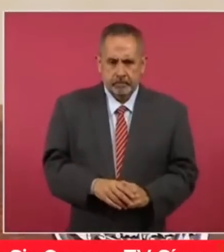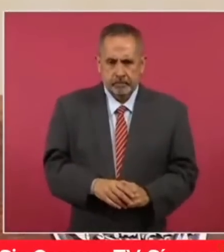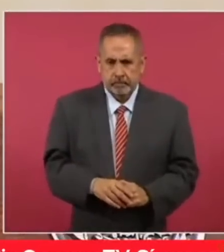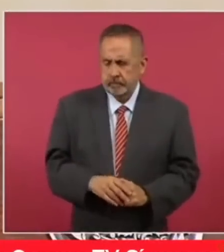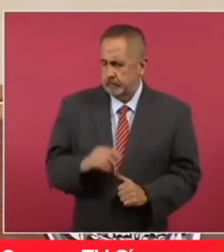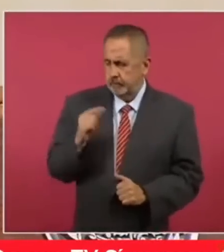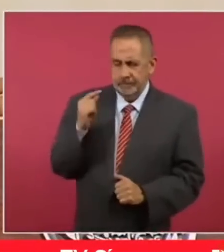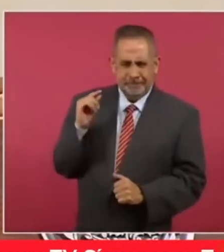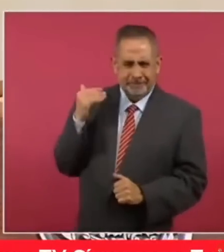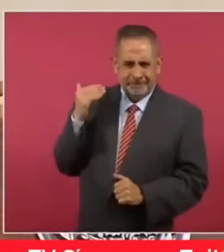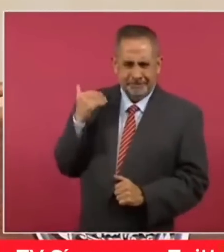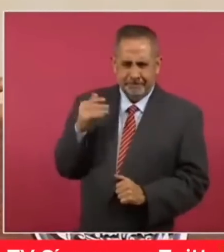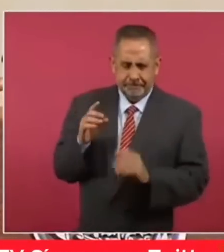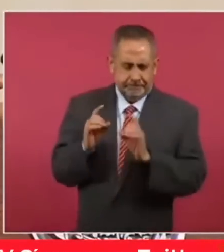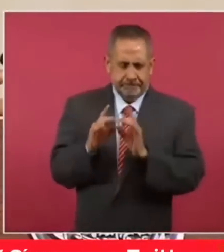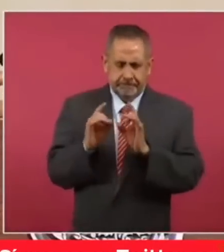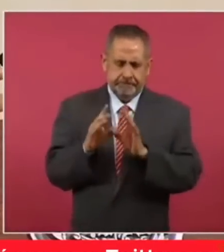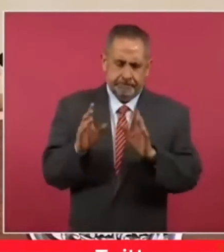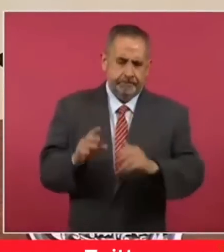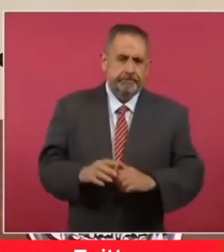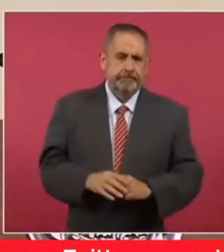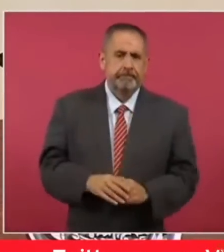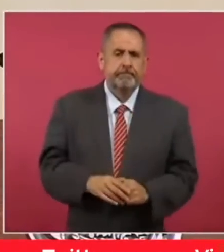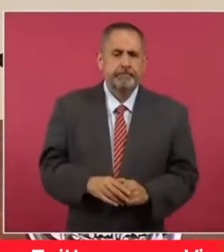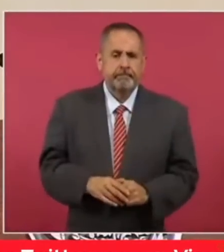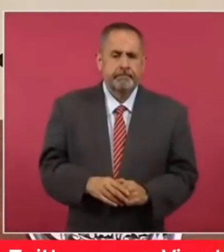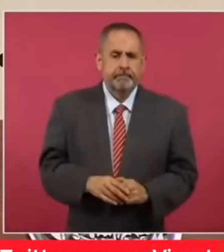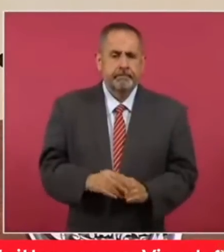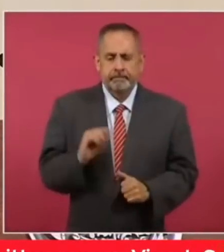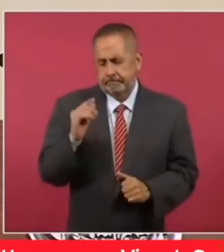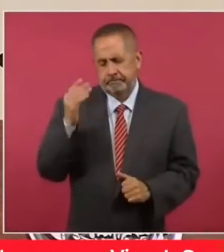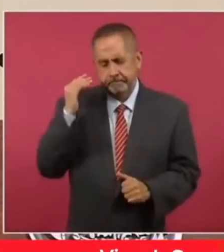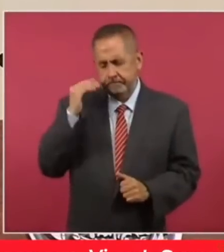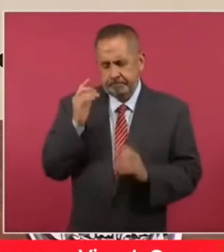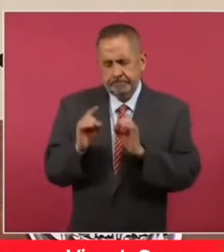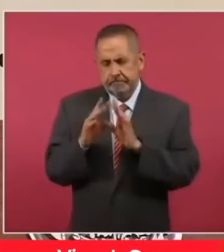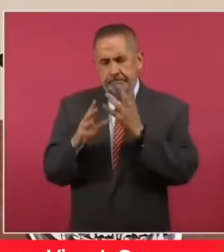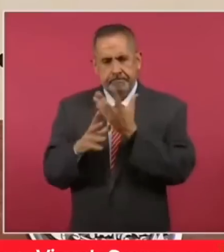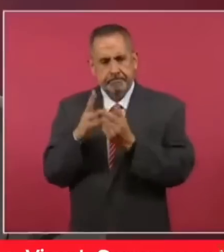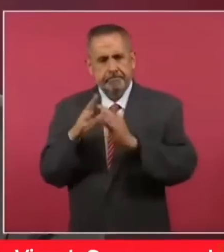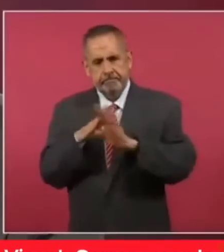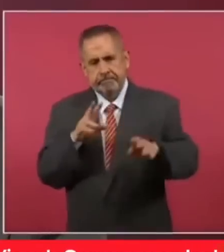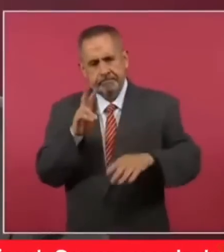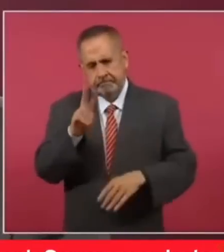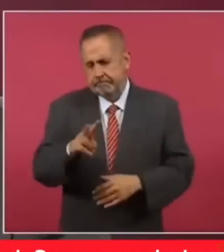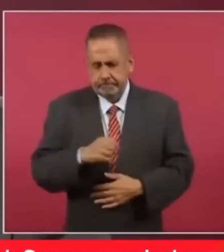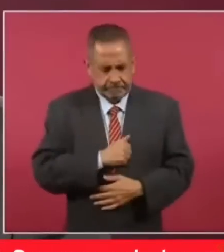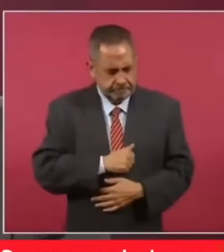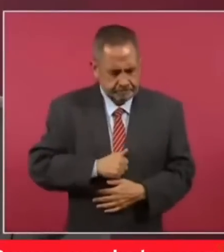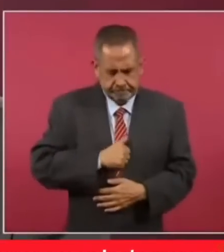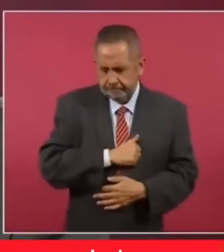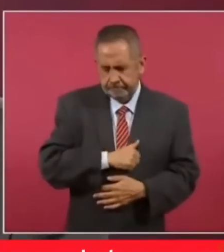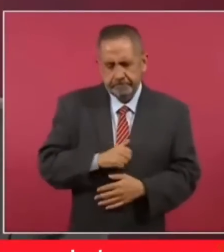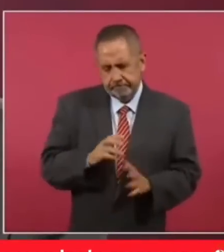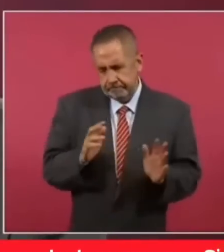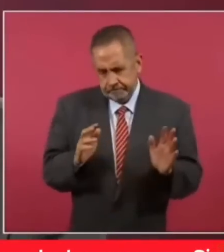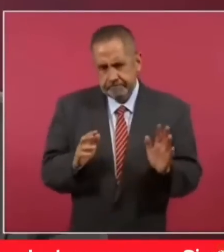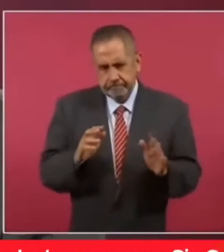Acaba de suceder hace poco este hecho lamentable